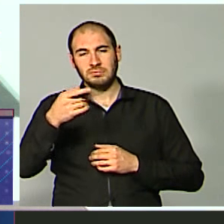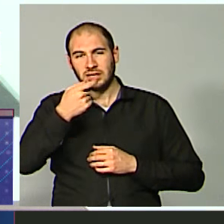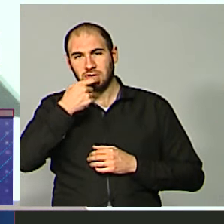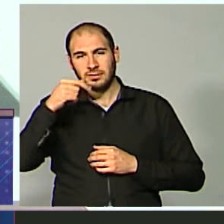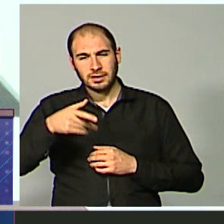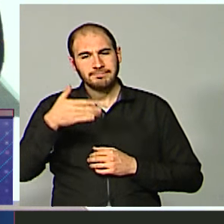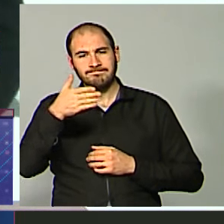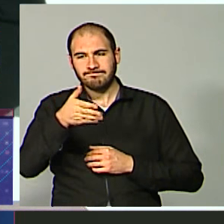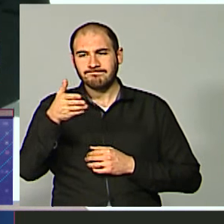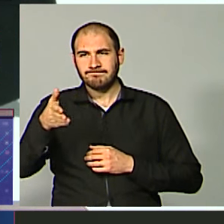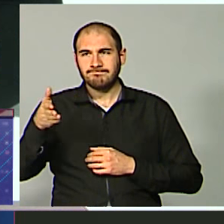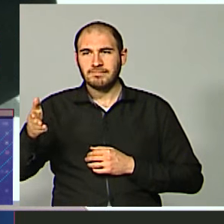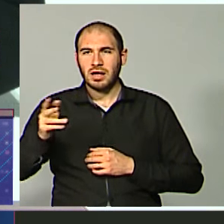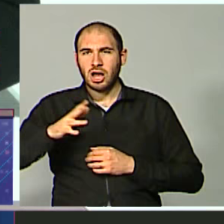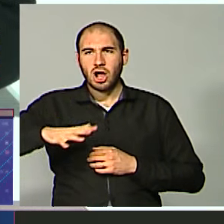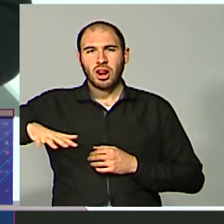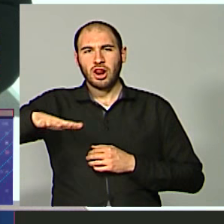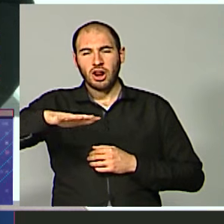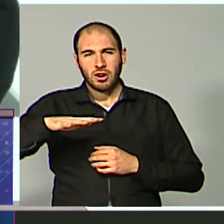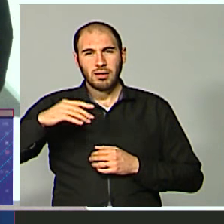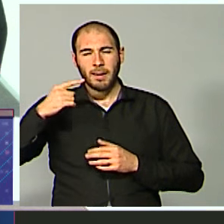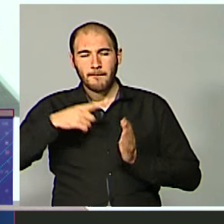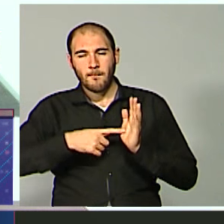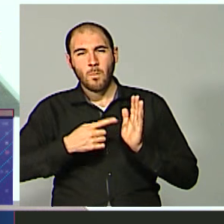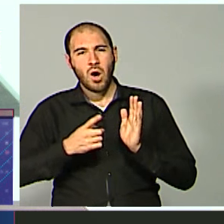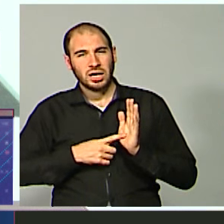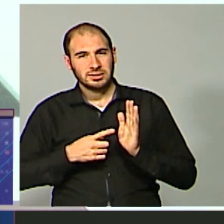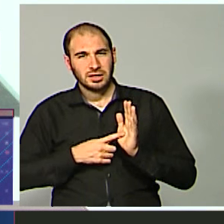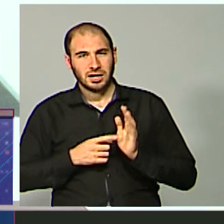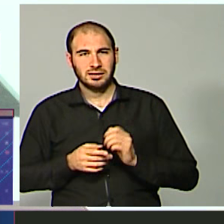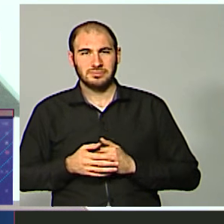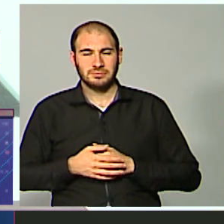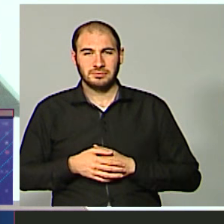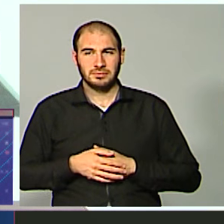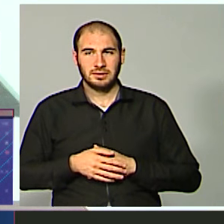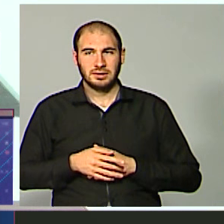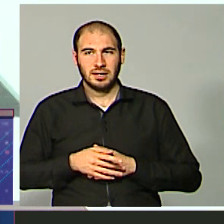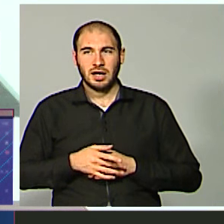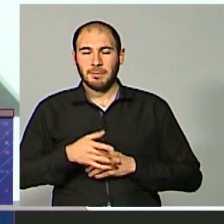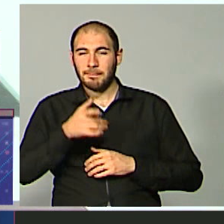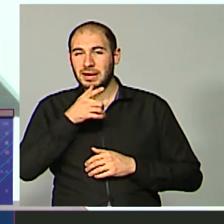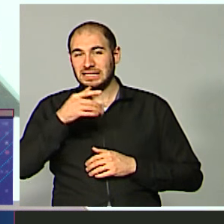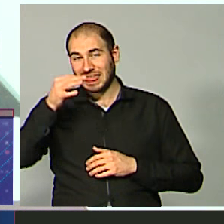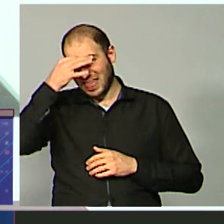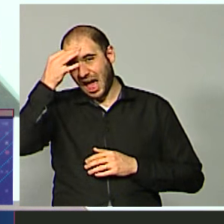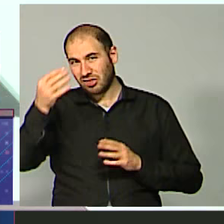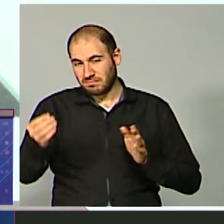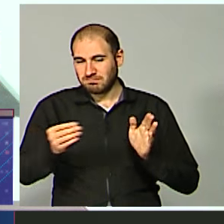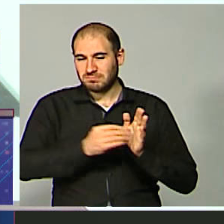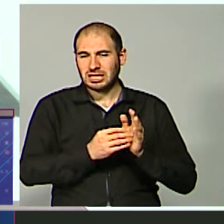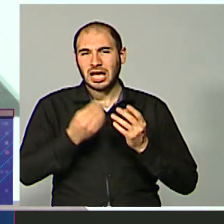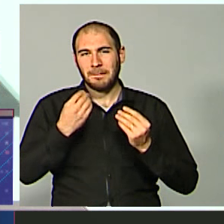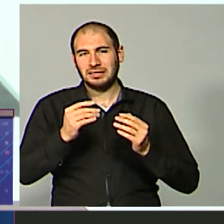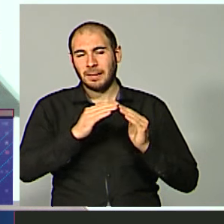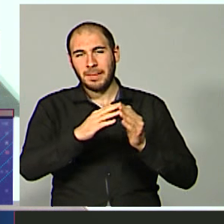dándole un lugar, un espacio, una visibilidad en clave de obra de teatro de lo que pasa en los